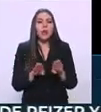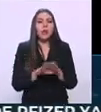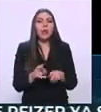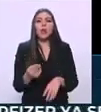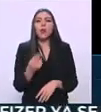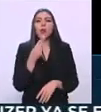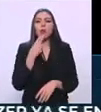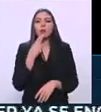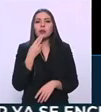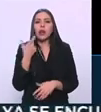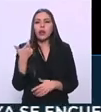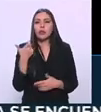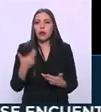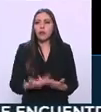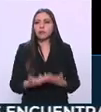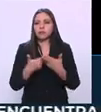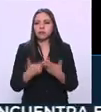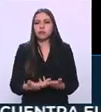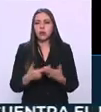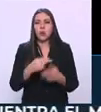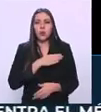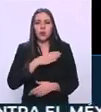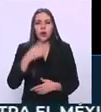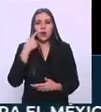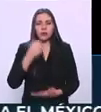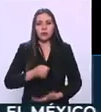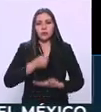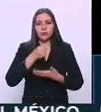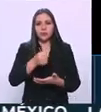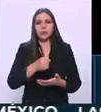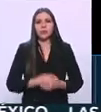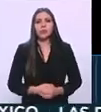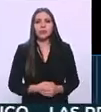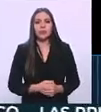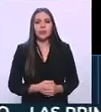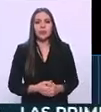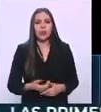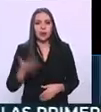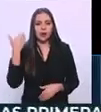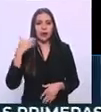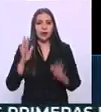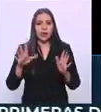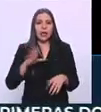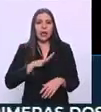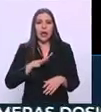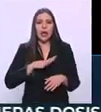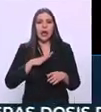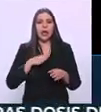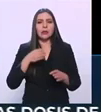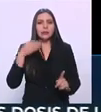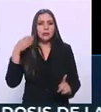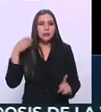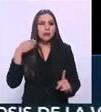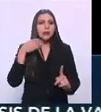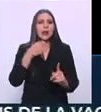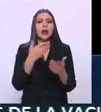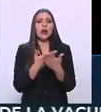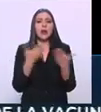de recursos eficientes. Y bueno, teníamos un camino andado gracias al cual ya con